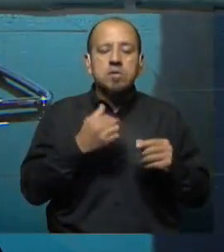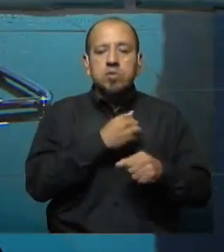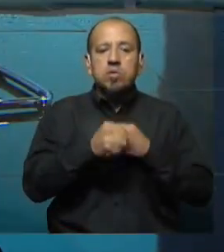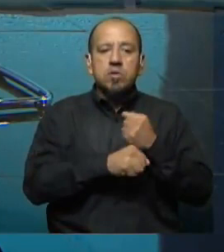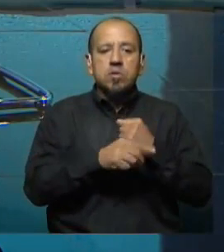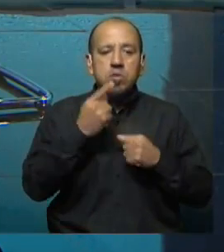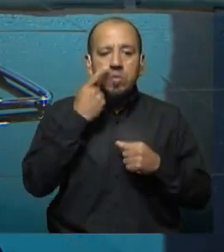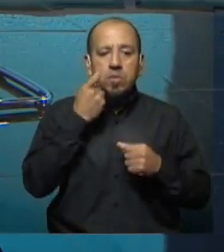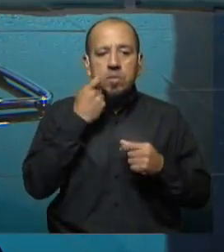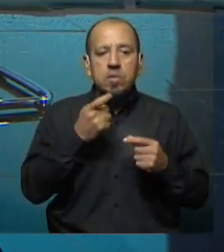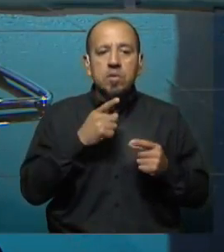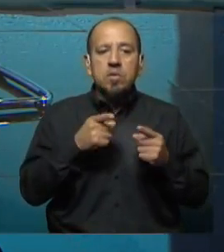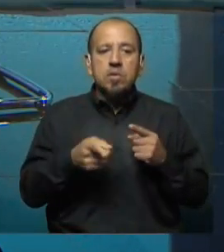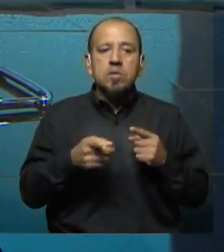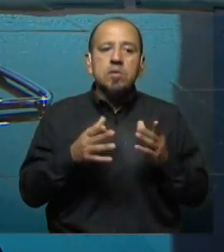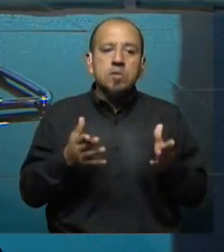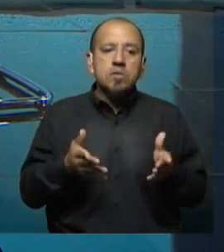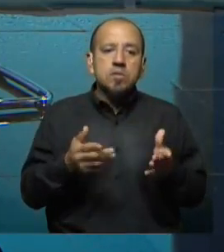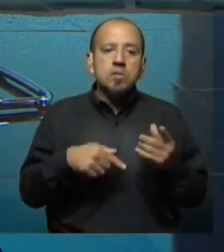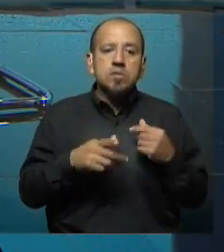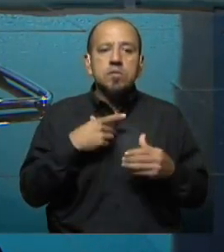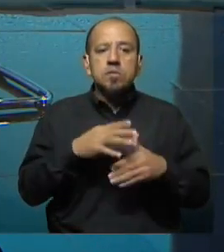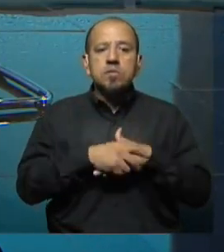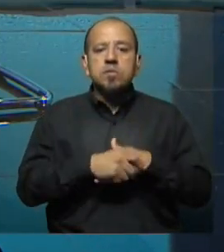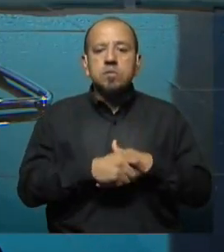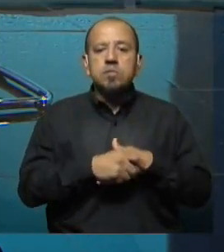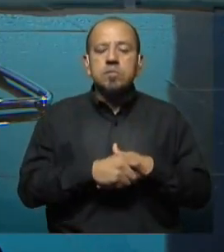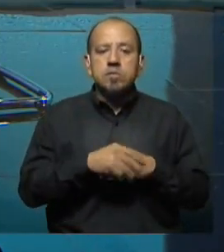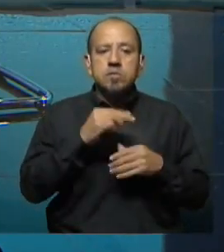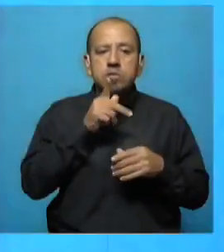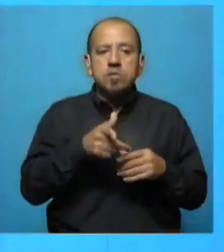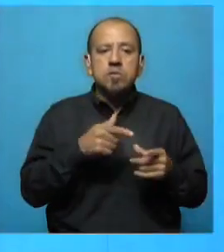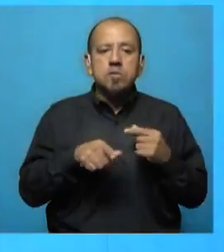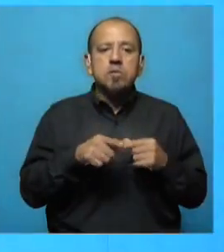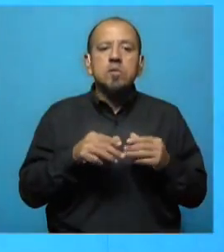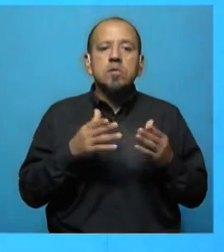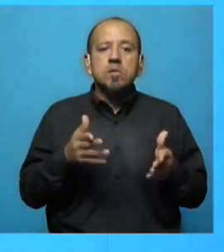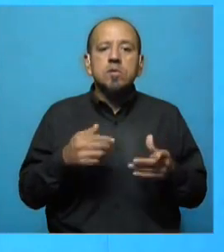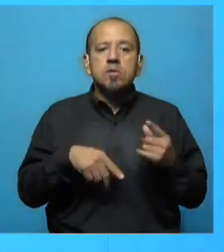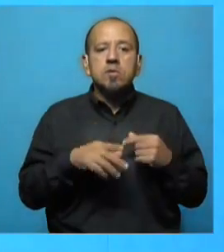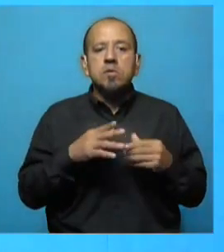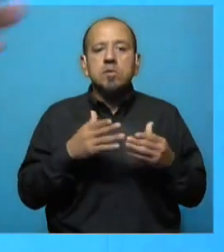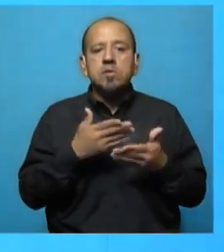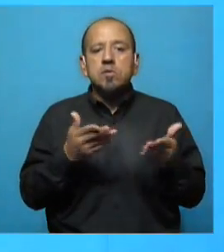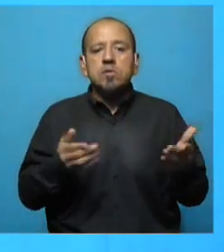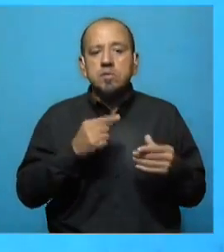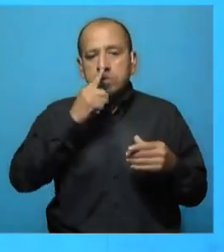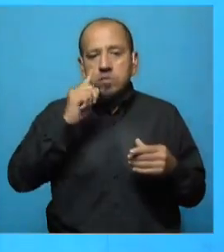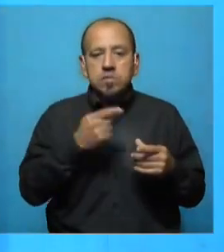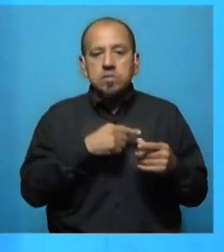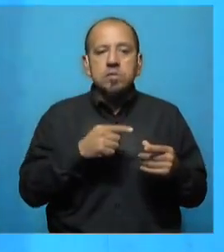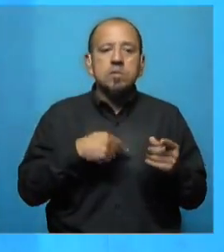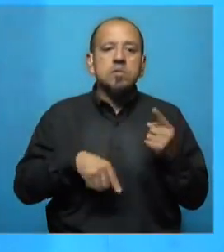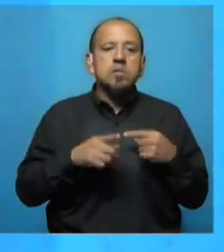y escuché toda la vida a todos mis amigos que fueron trayendo hijos y a toda la gente que tenía hijos diciéndome Ay mira que se te pasa volando que es un